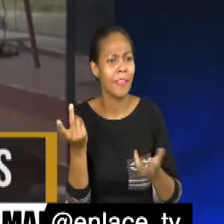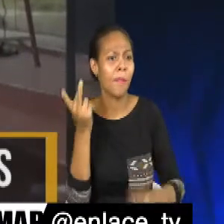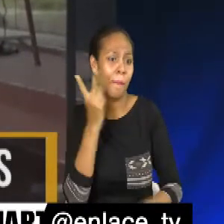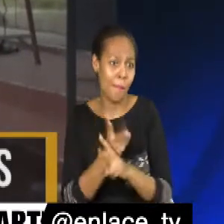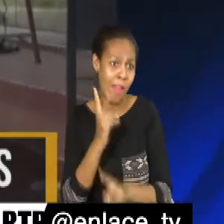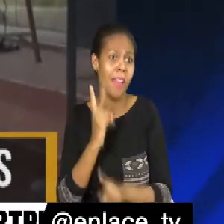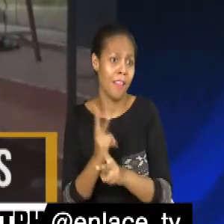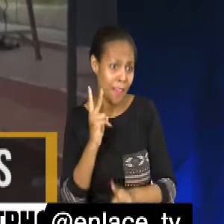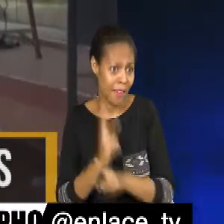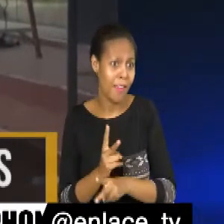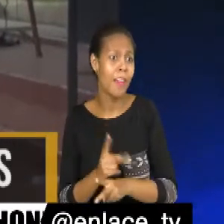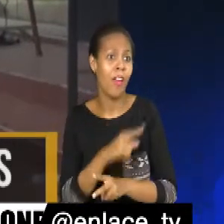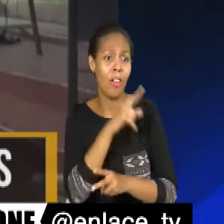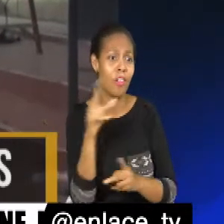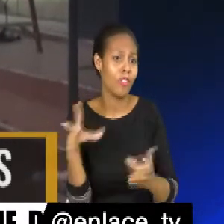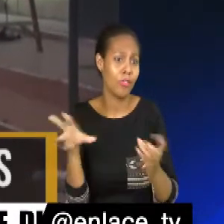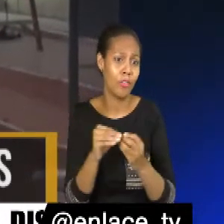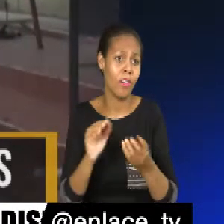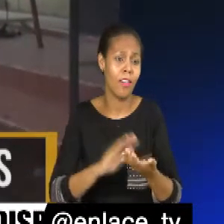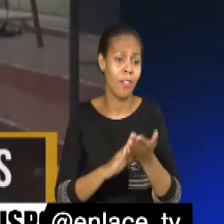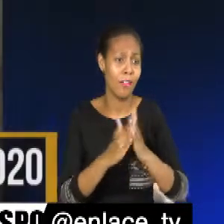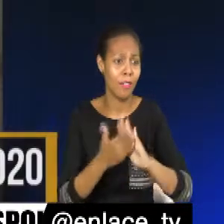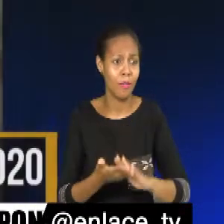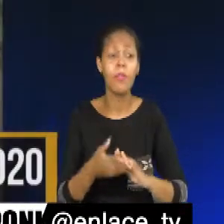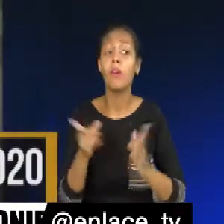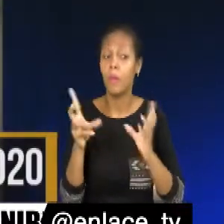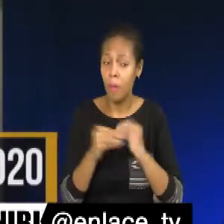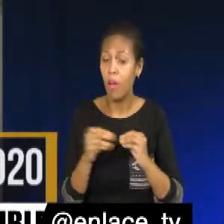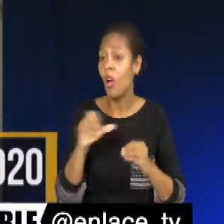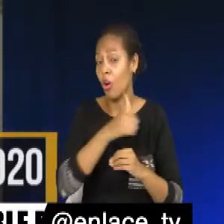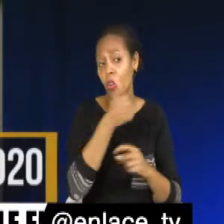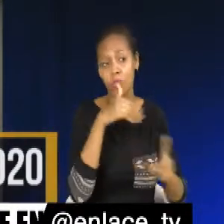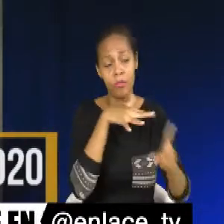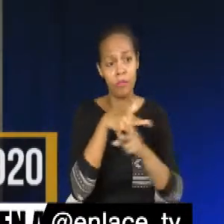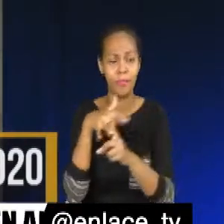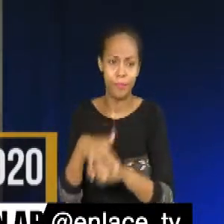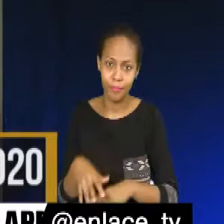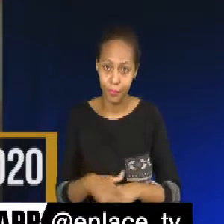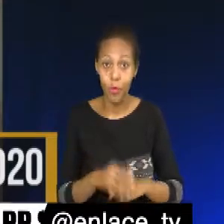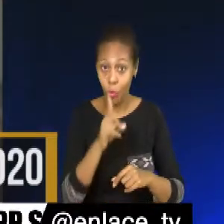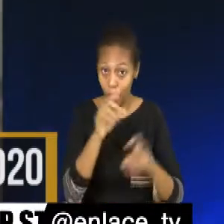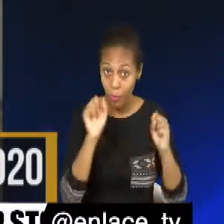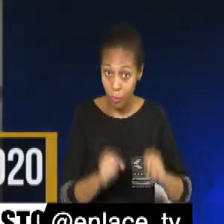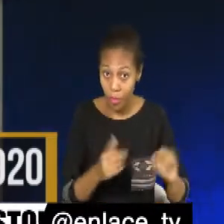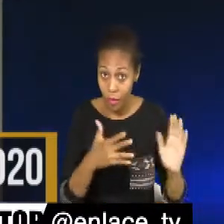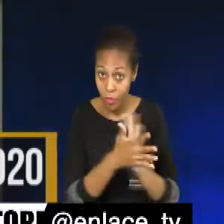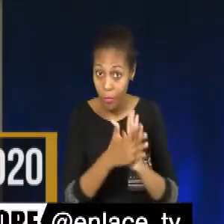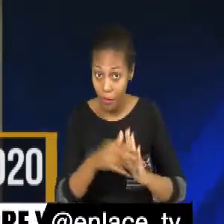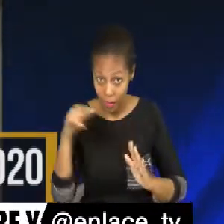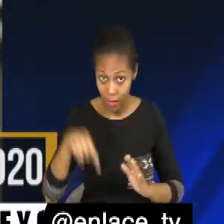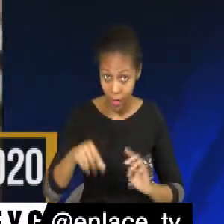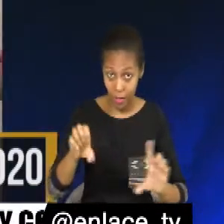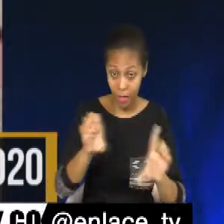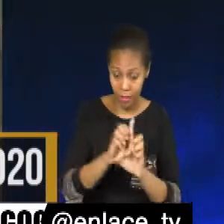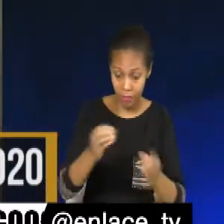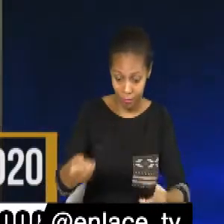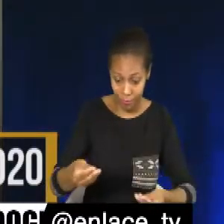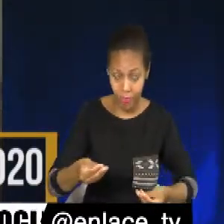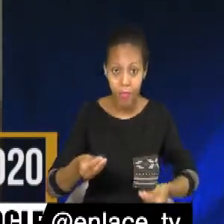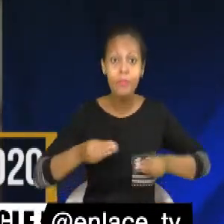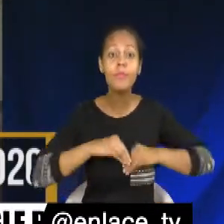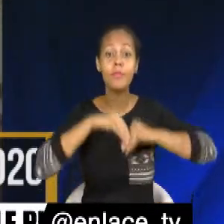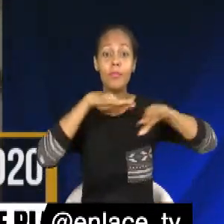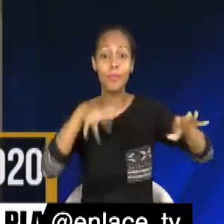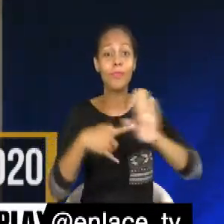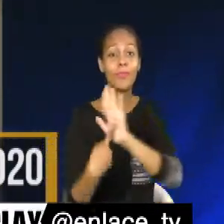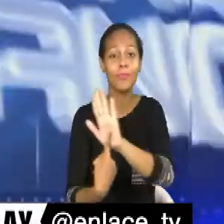representan para la comunidad y para ellos mismos. Siga enviando sus denuncias del reportero ciudadano a Enlace Televisión para ser publicadas aquí